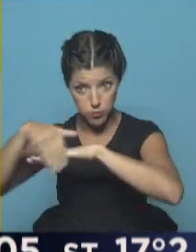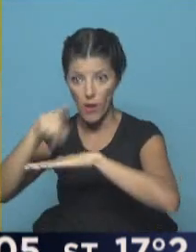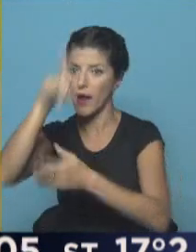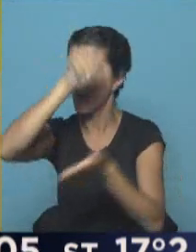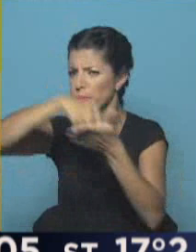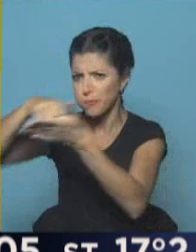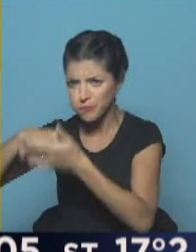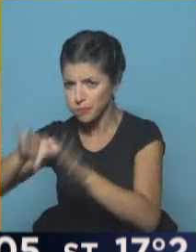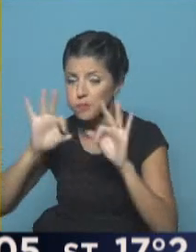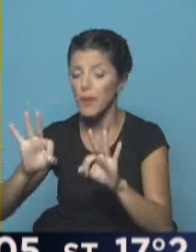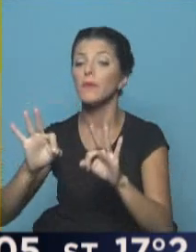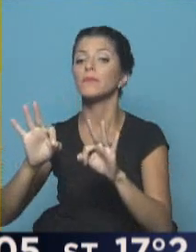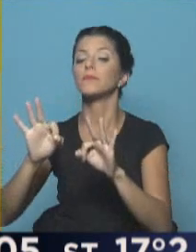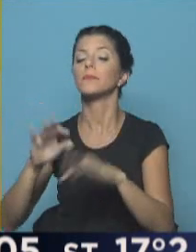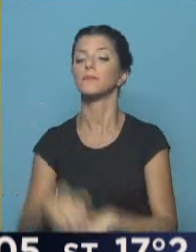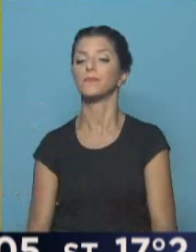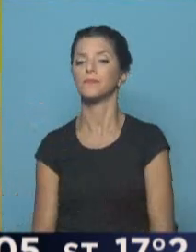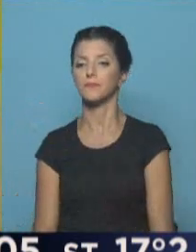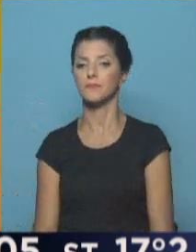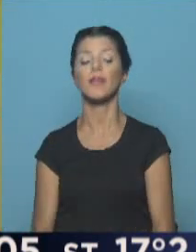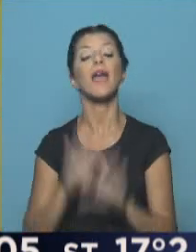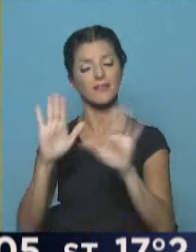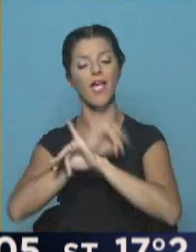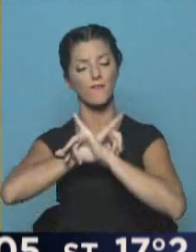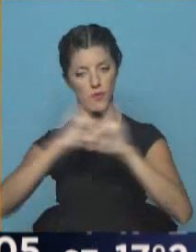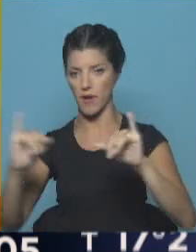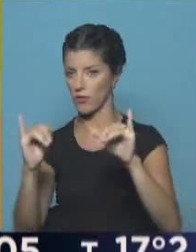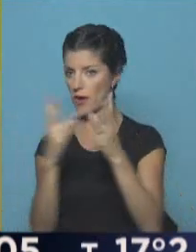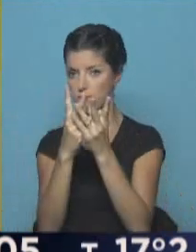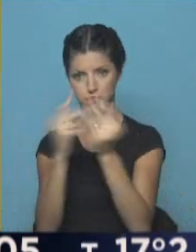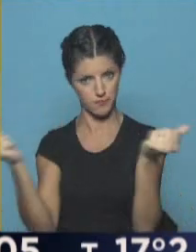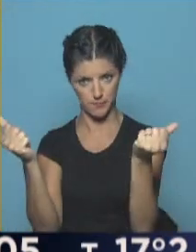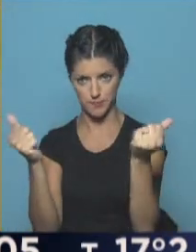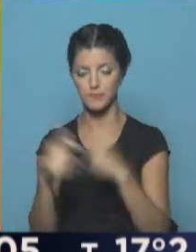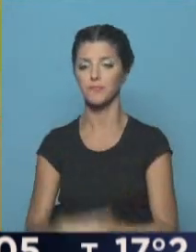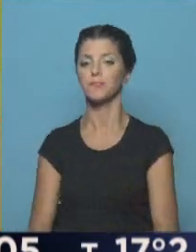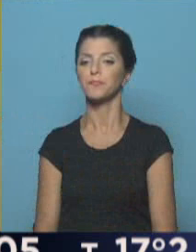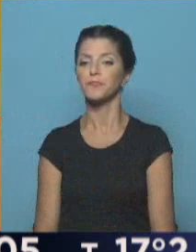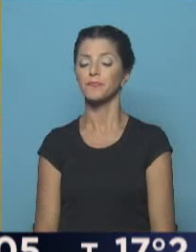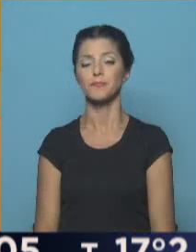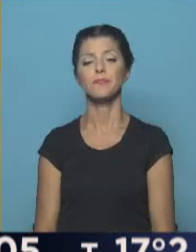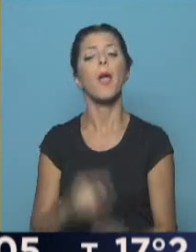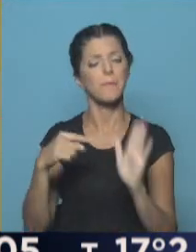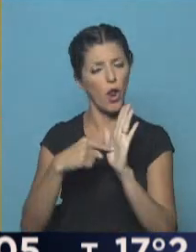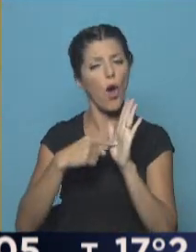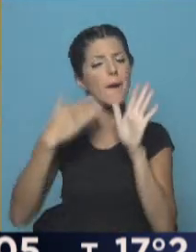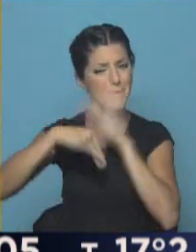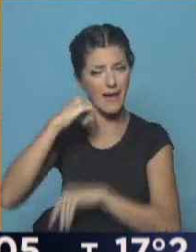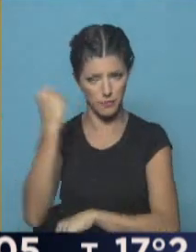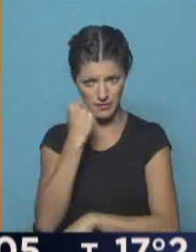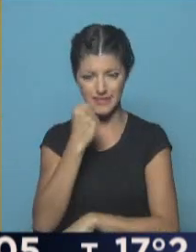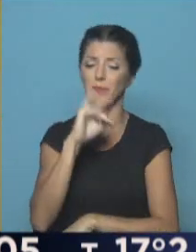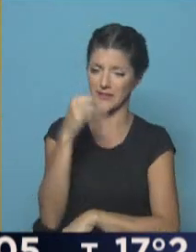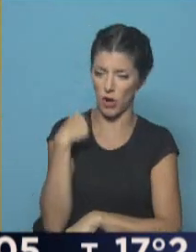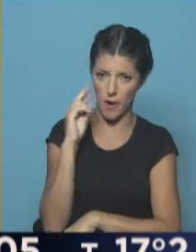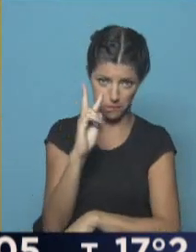los papeles y rubricando la salida del seleccionado argentino. Lo más importante, porque más allá de lo que